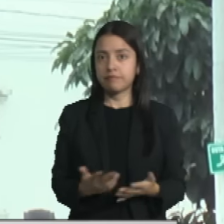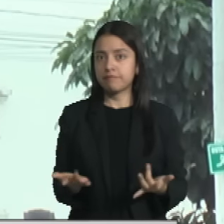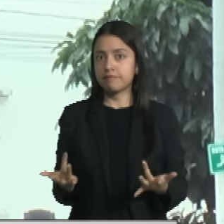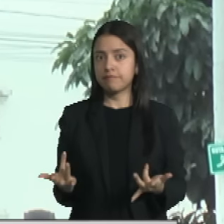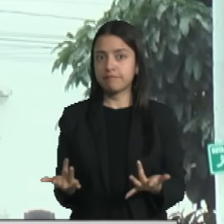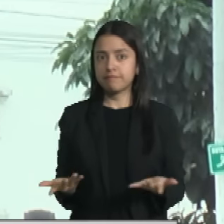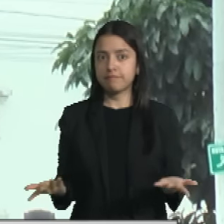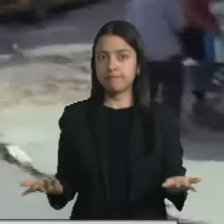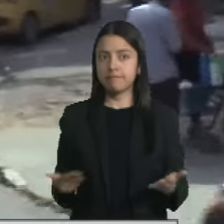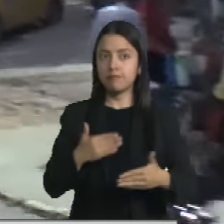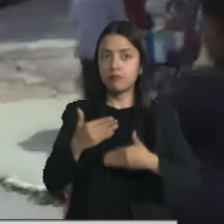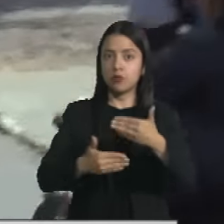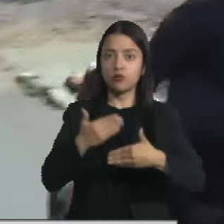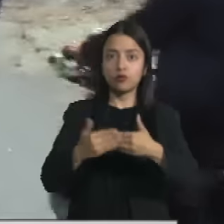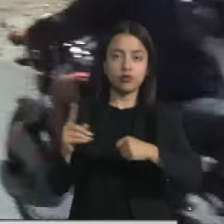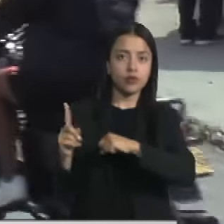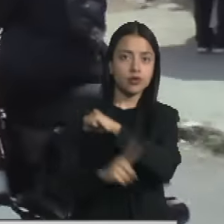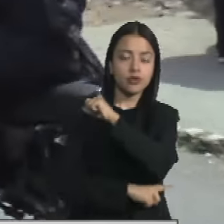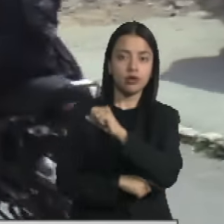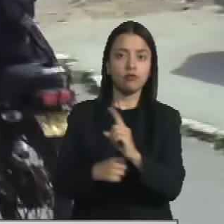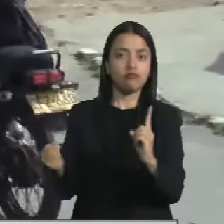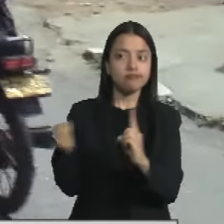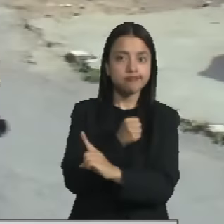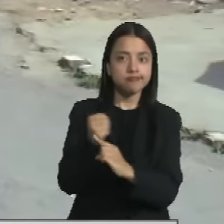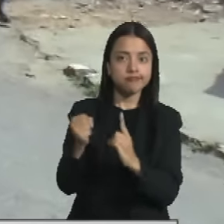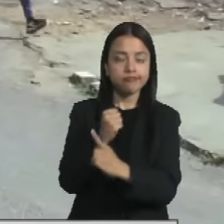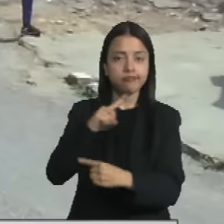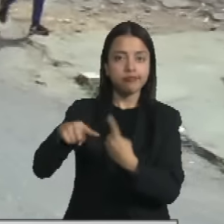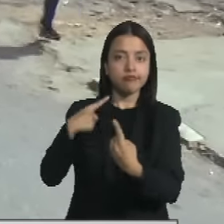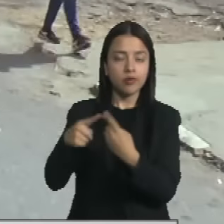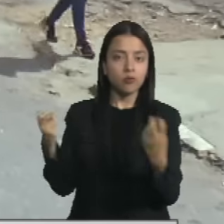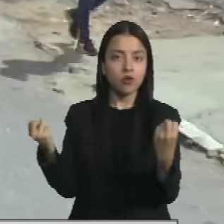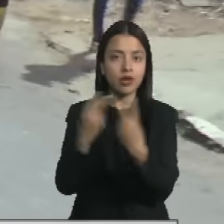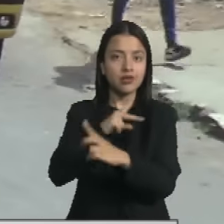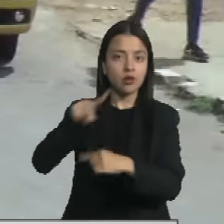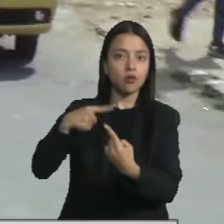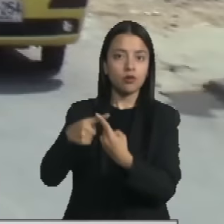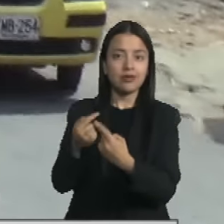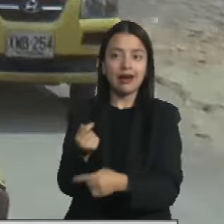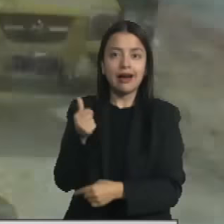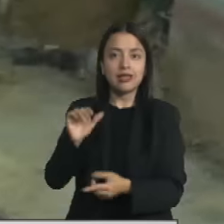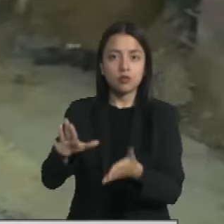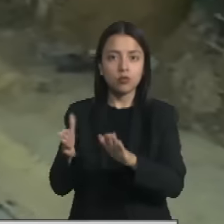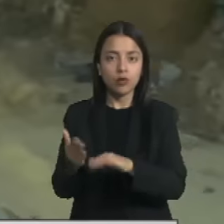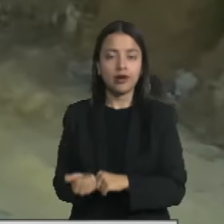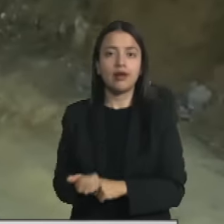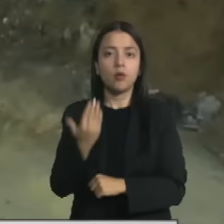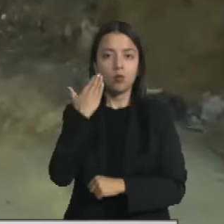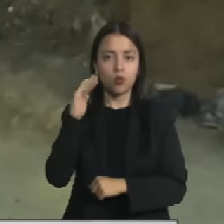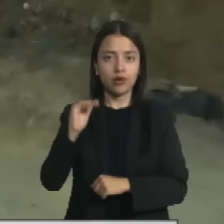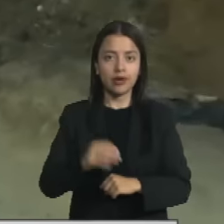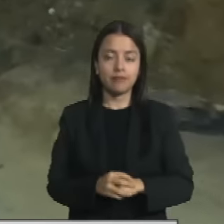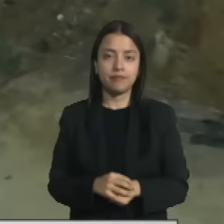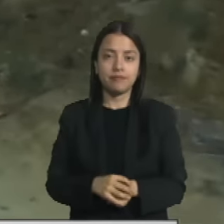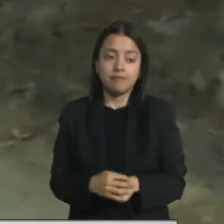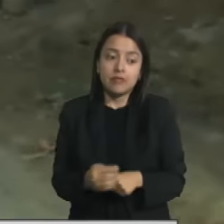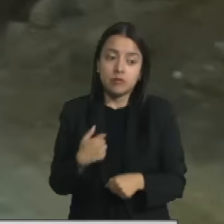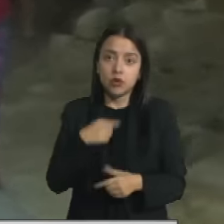espera del proceso penal por el delito de lesiones o tentativa de homicidio, diría yo, pues